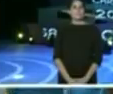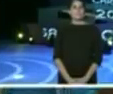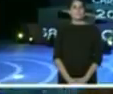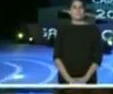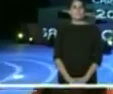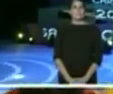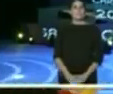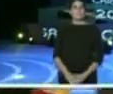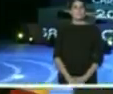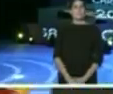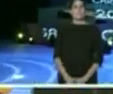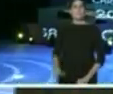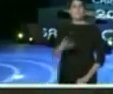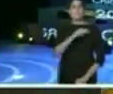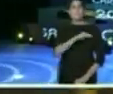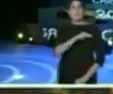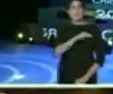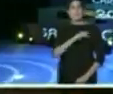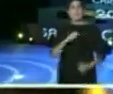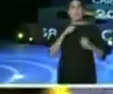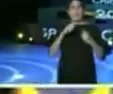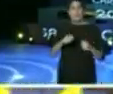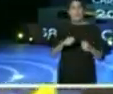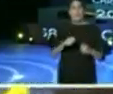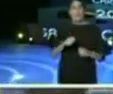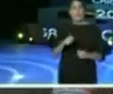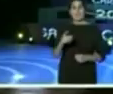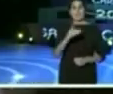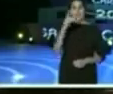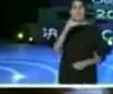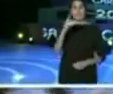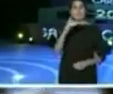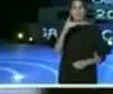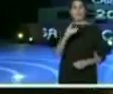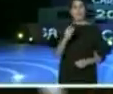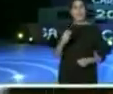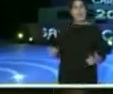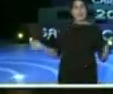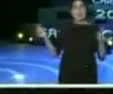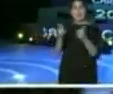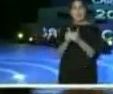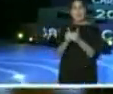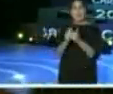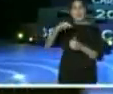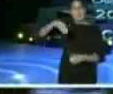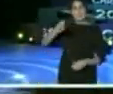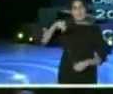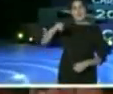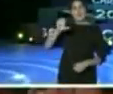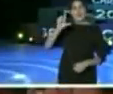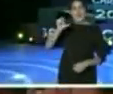Entrega el premio Damaso Arteaga Suárez, teniente de alcalde, acompañado de la candidata Manuela Hernández